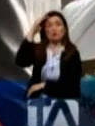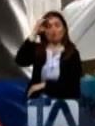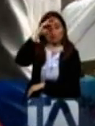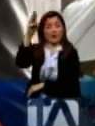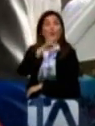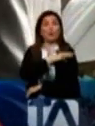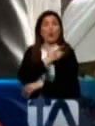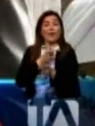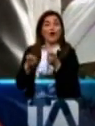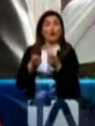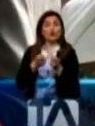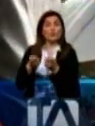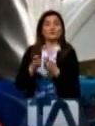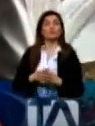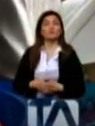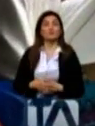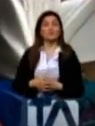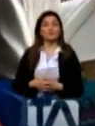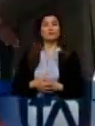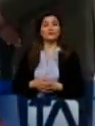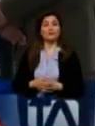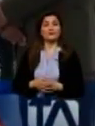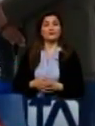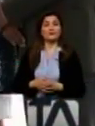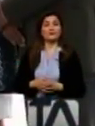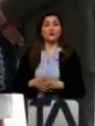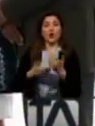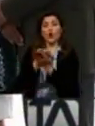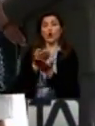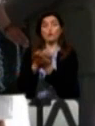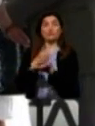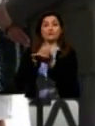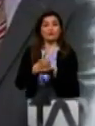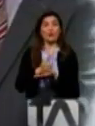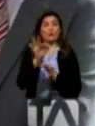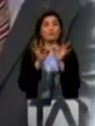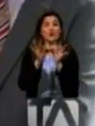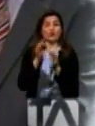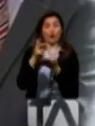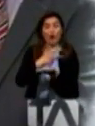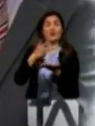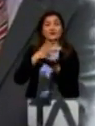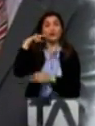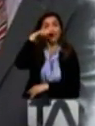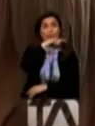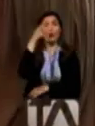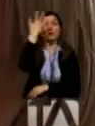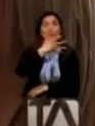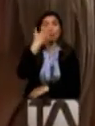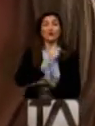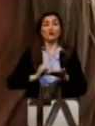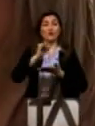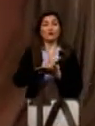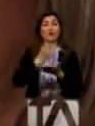que contemple los recursos económicos. Además, según explicaron los prefectos de Carchi, Sucumbíos, Esmeraldas e Imbabura,